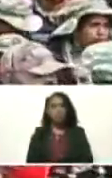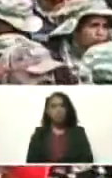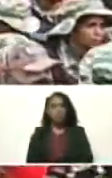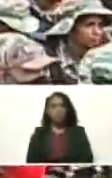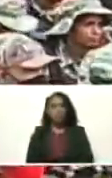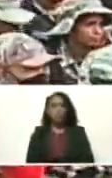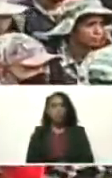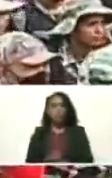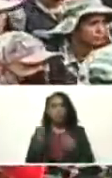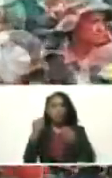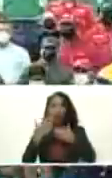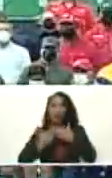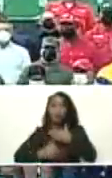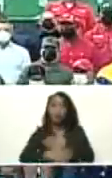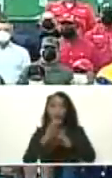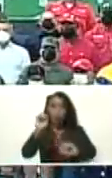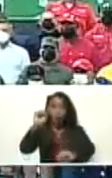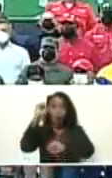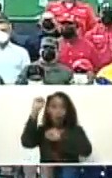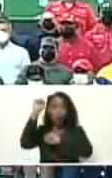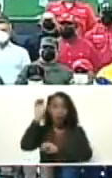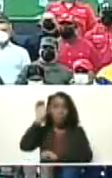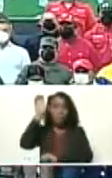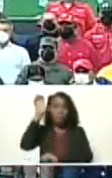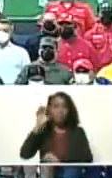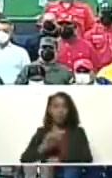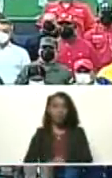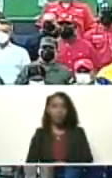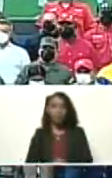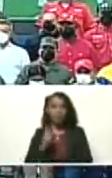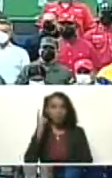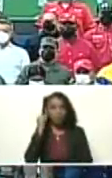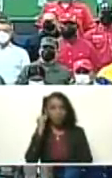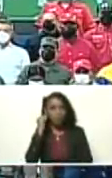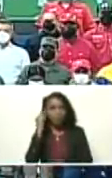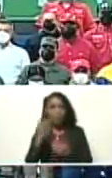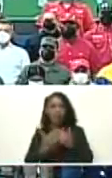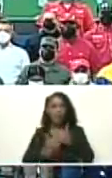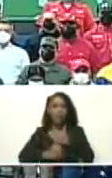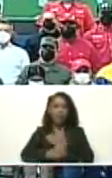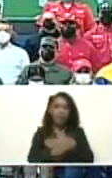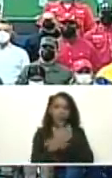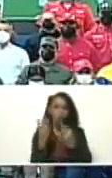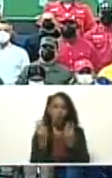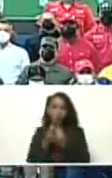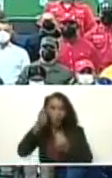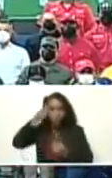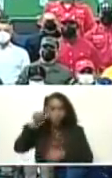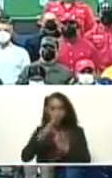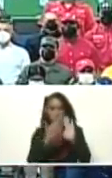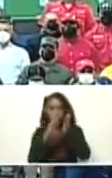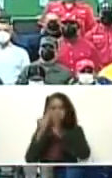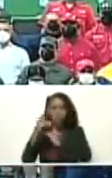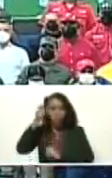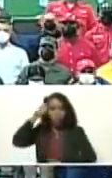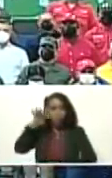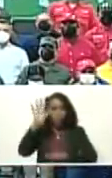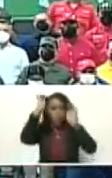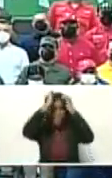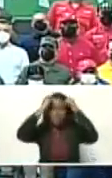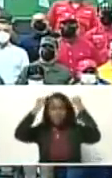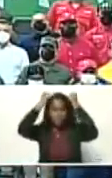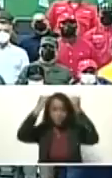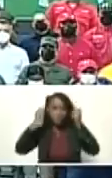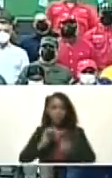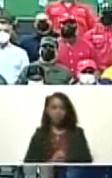para avanzar con las heroínas de la patria, para avanzar con el pueblo comunero, con el pueblo miliciano,